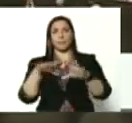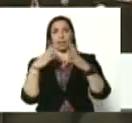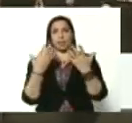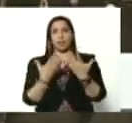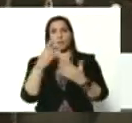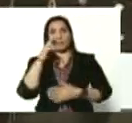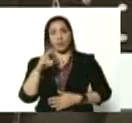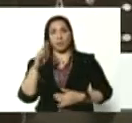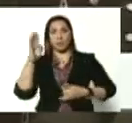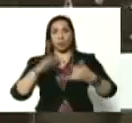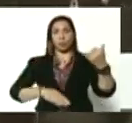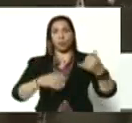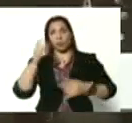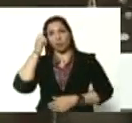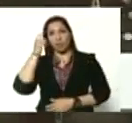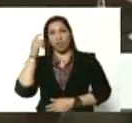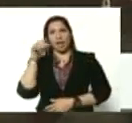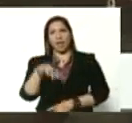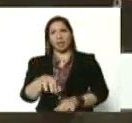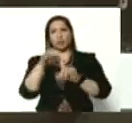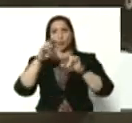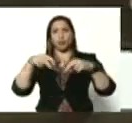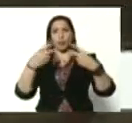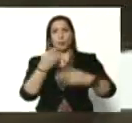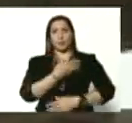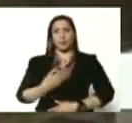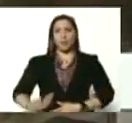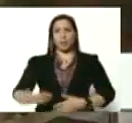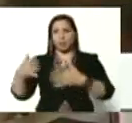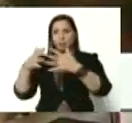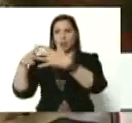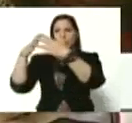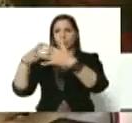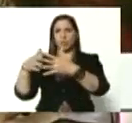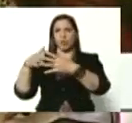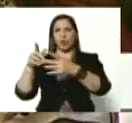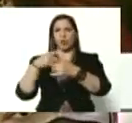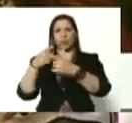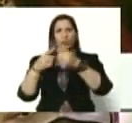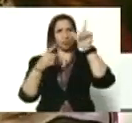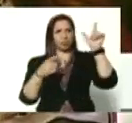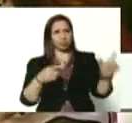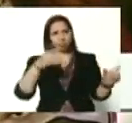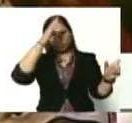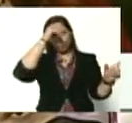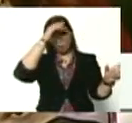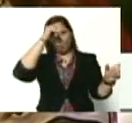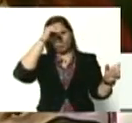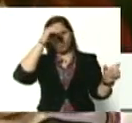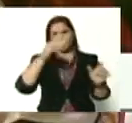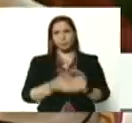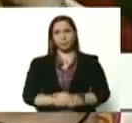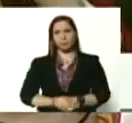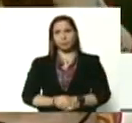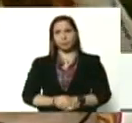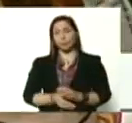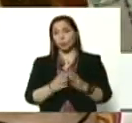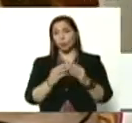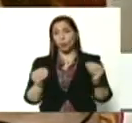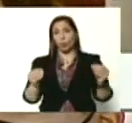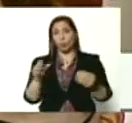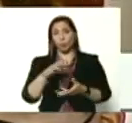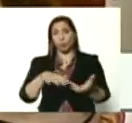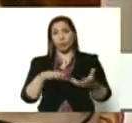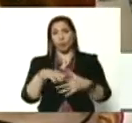con la elección del nuevo presidente y el presidente saliente así como no todo el problema del